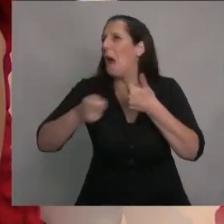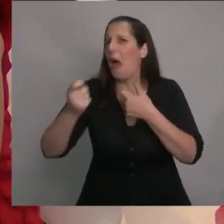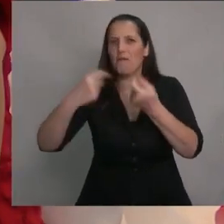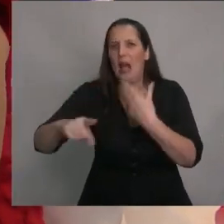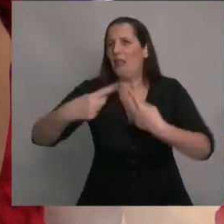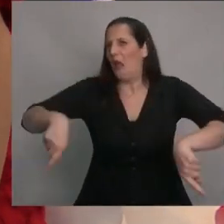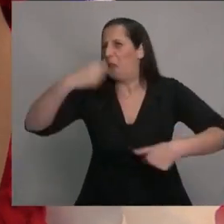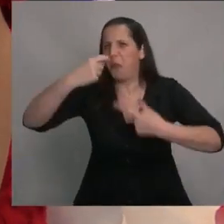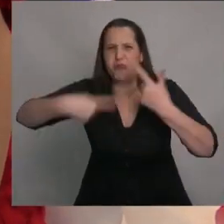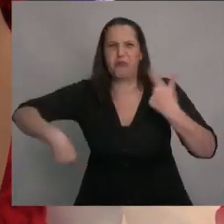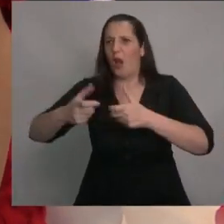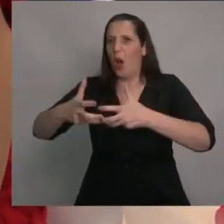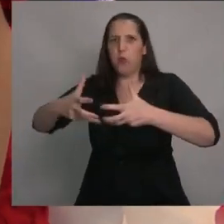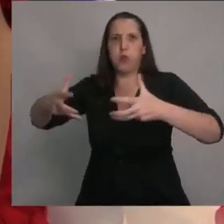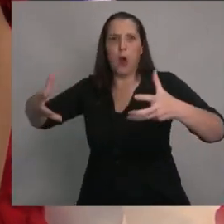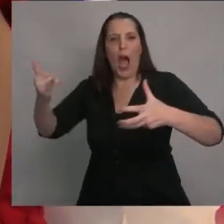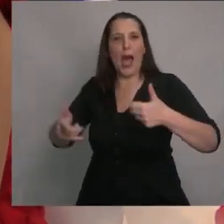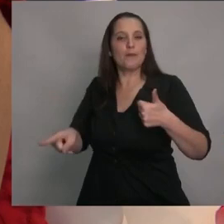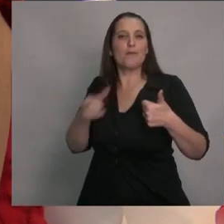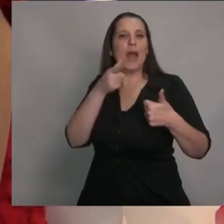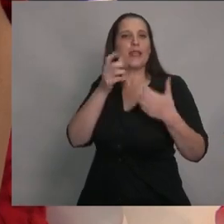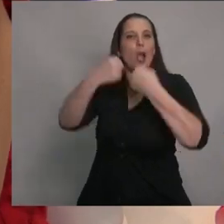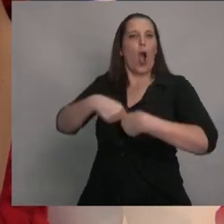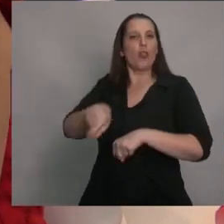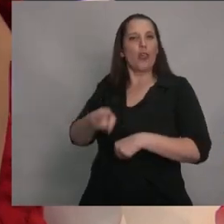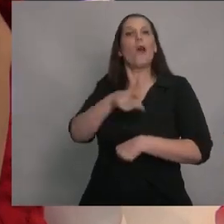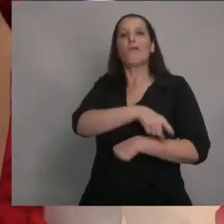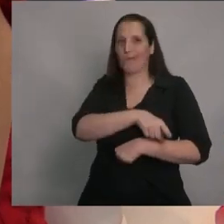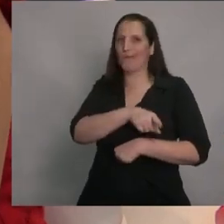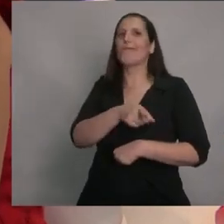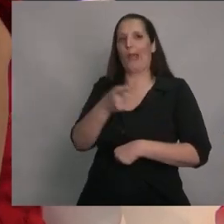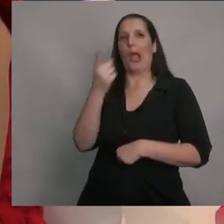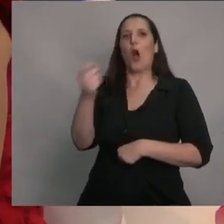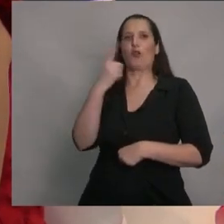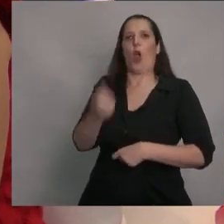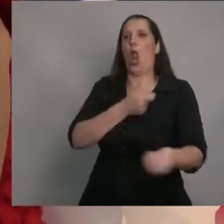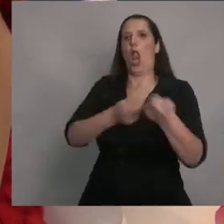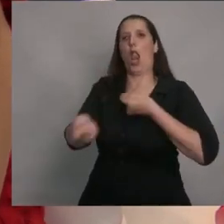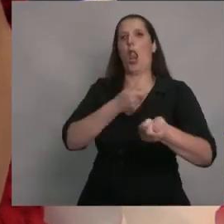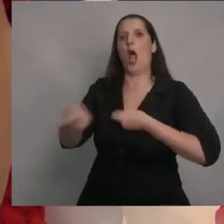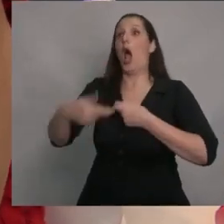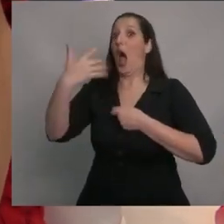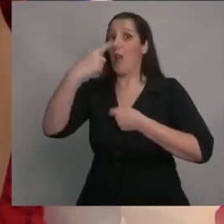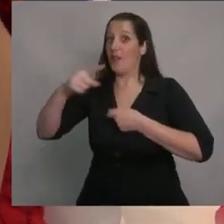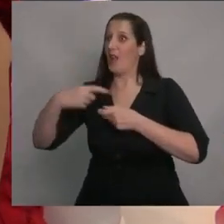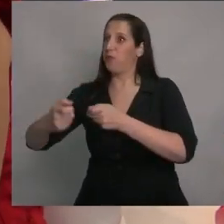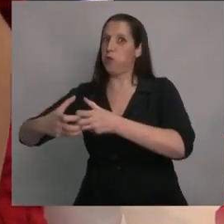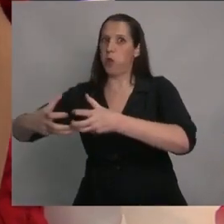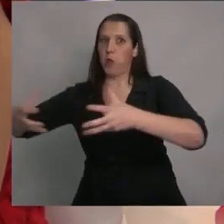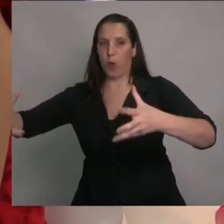de enriquecimiento no declarable controlan la vida de un gran número, un número creciente de